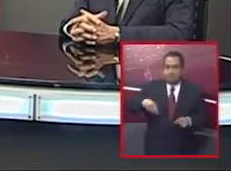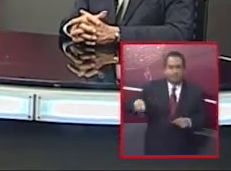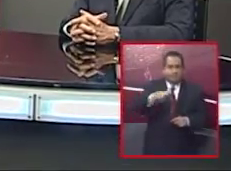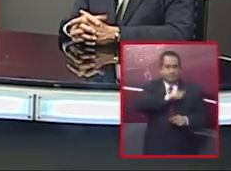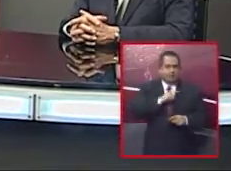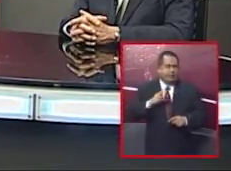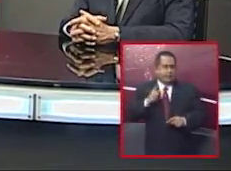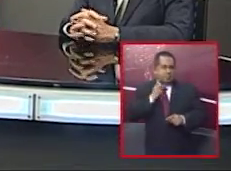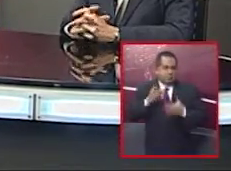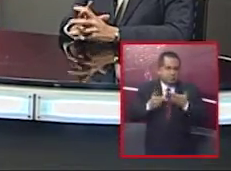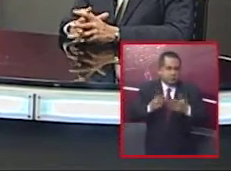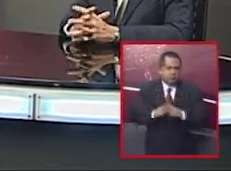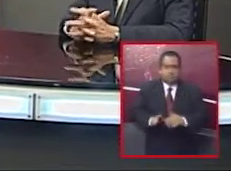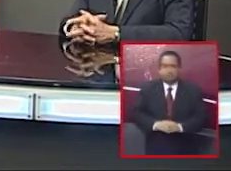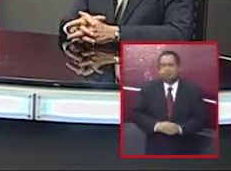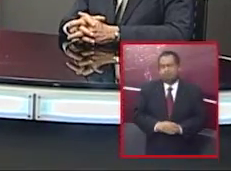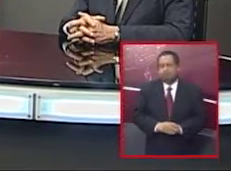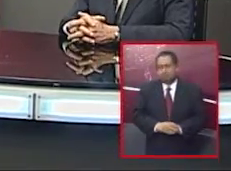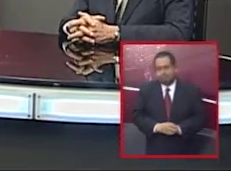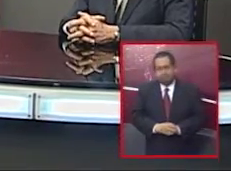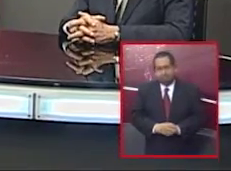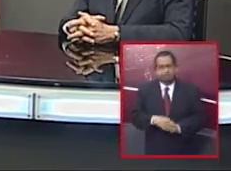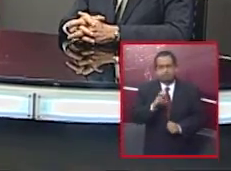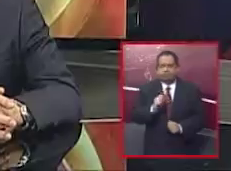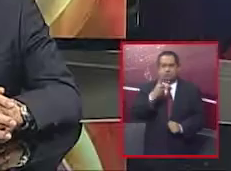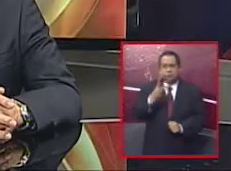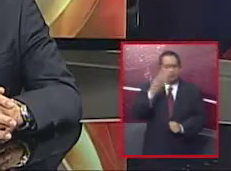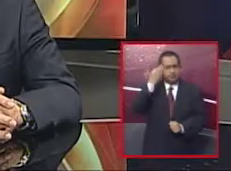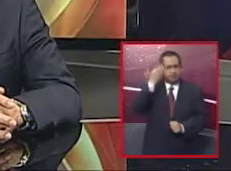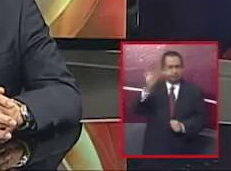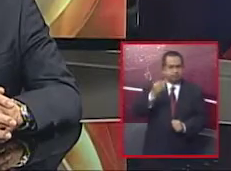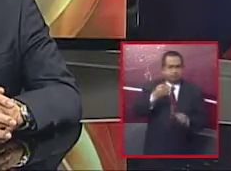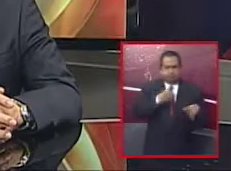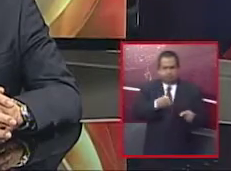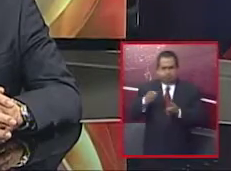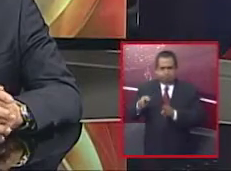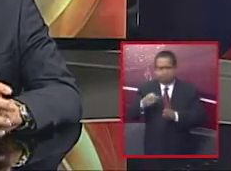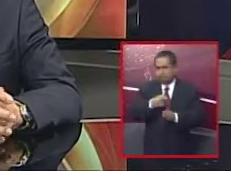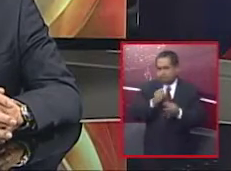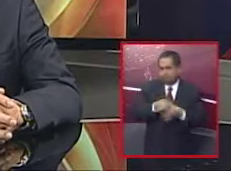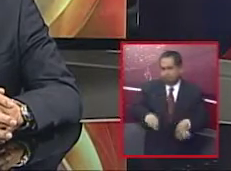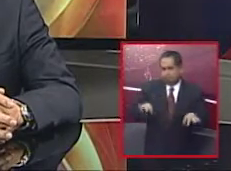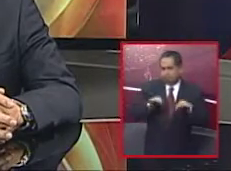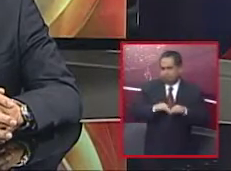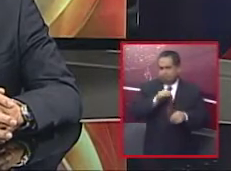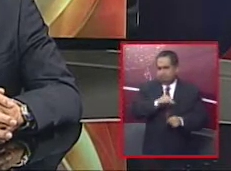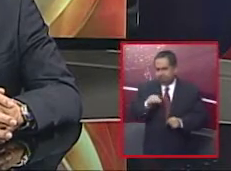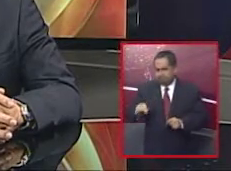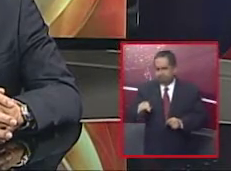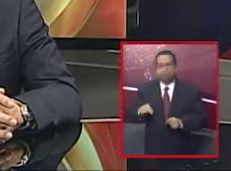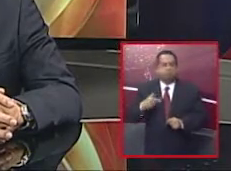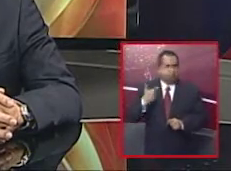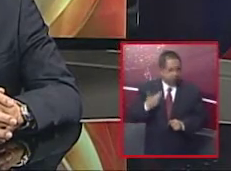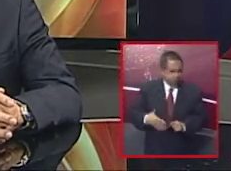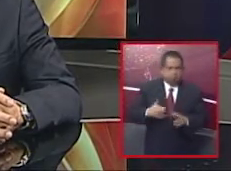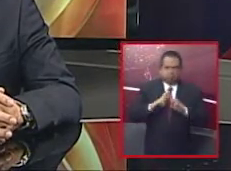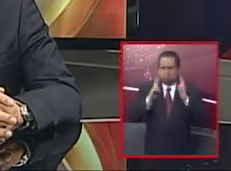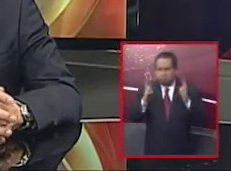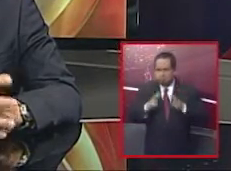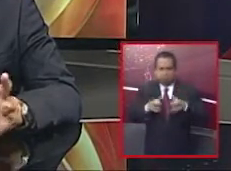legisladores. Platíquenos su balance. Pues fueron dos periodos de una enorme importancia, estos extraordinarios de